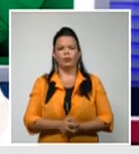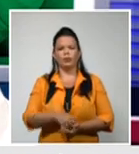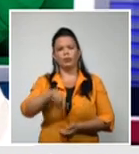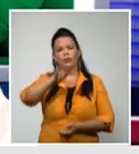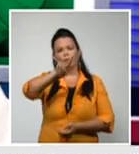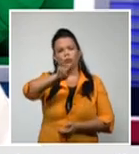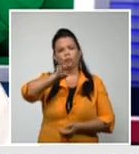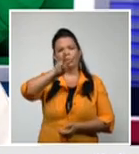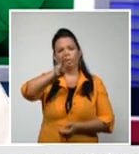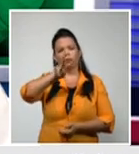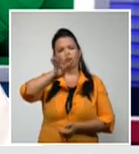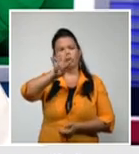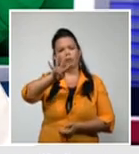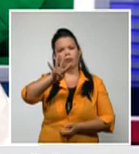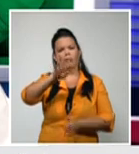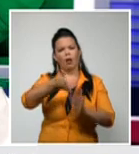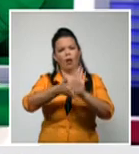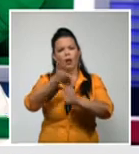924 altas,